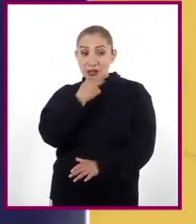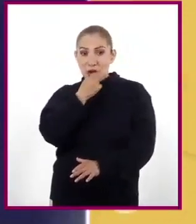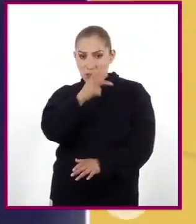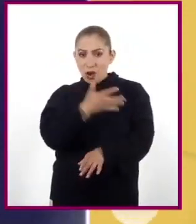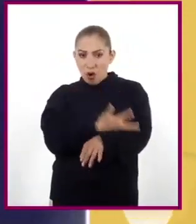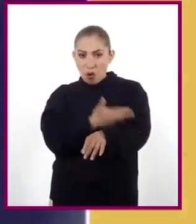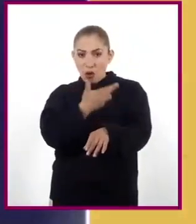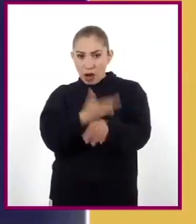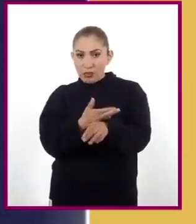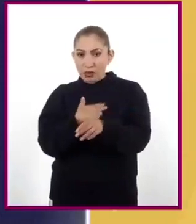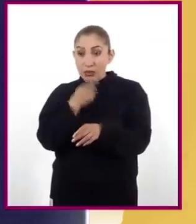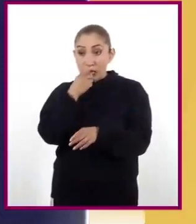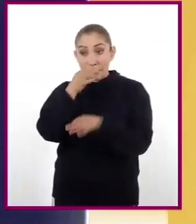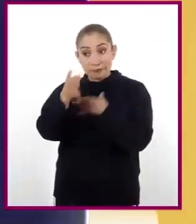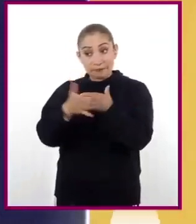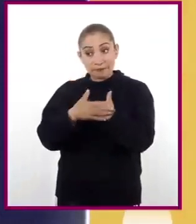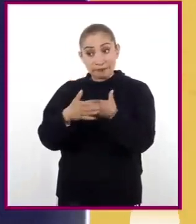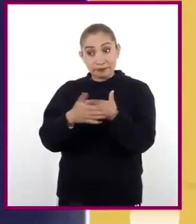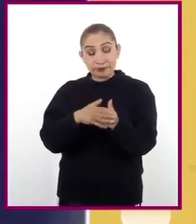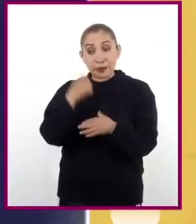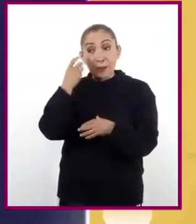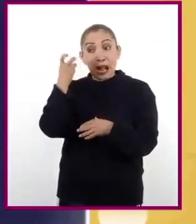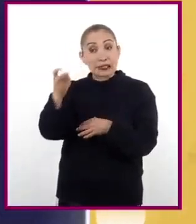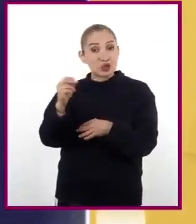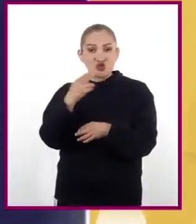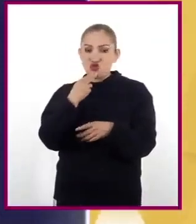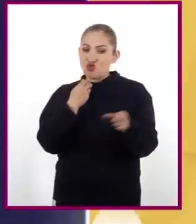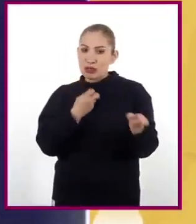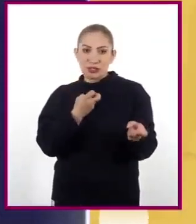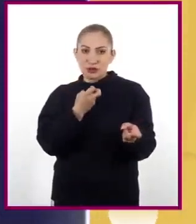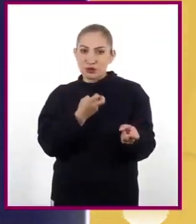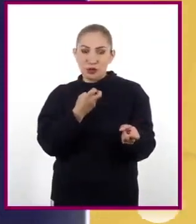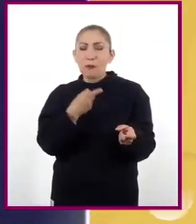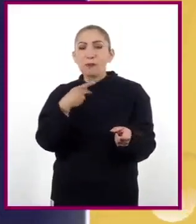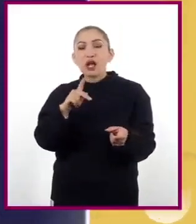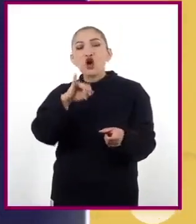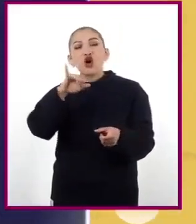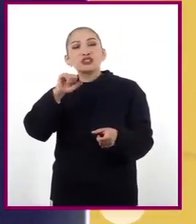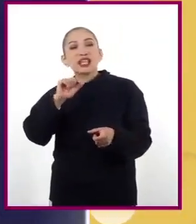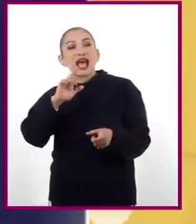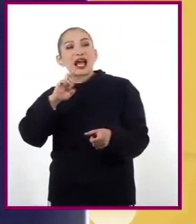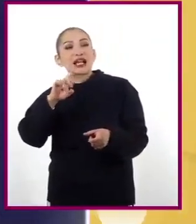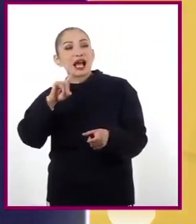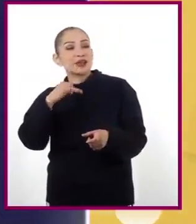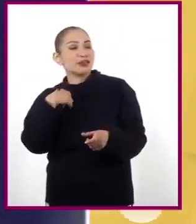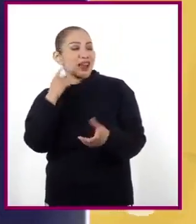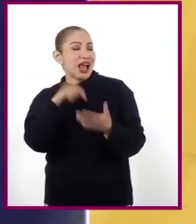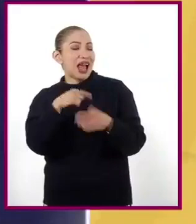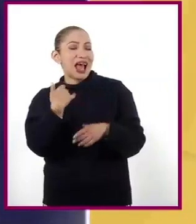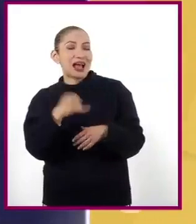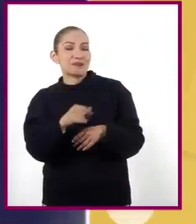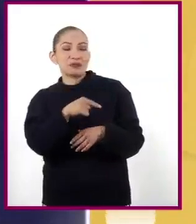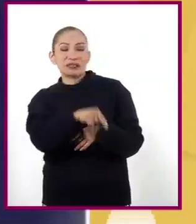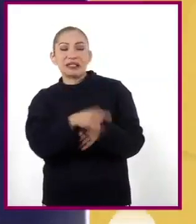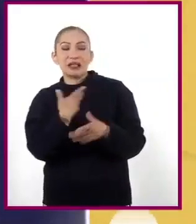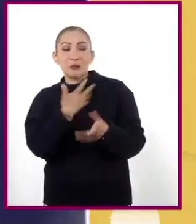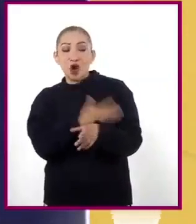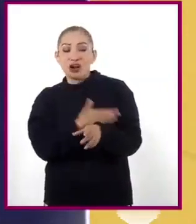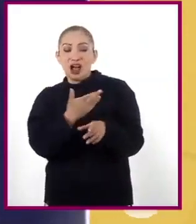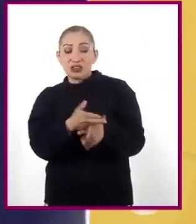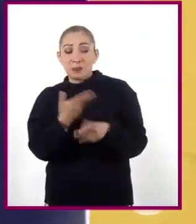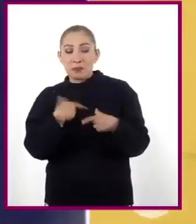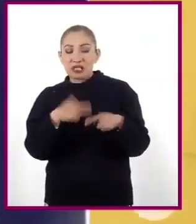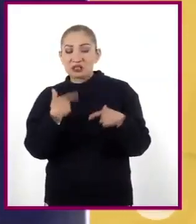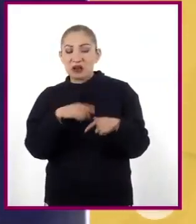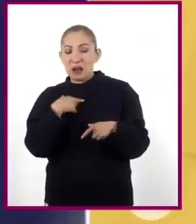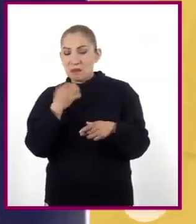hombre honrado, le previno: para eso no sirve. Pero José Arcadio Buendía no creía en aquel tiempo en la honradez de